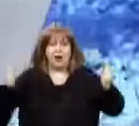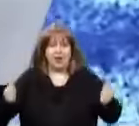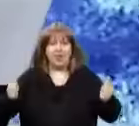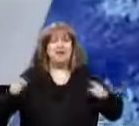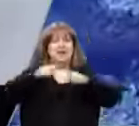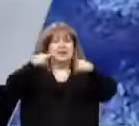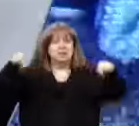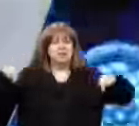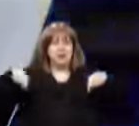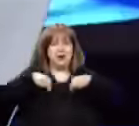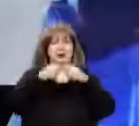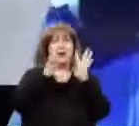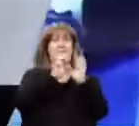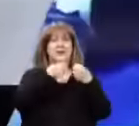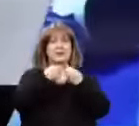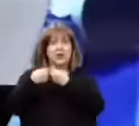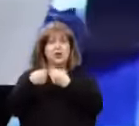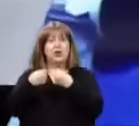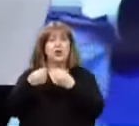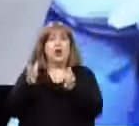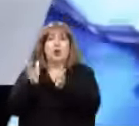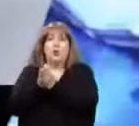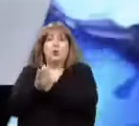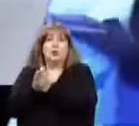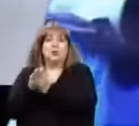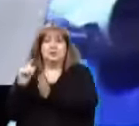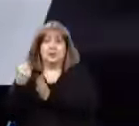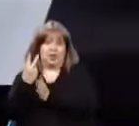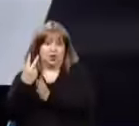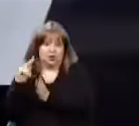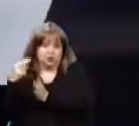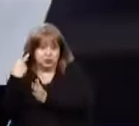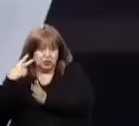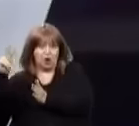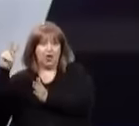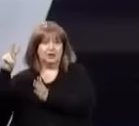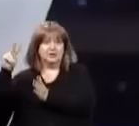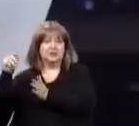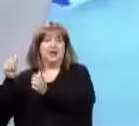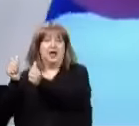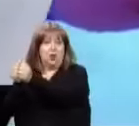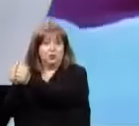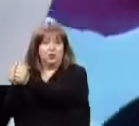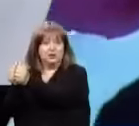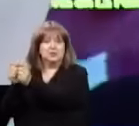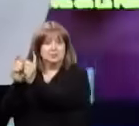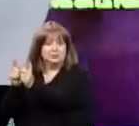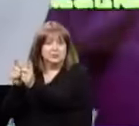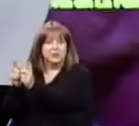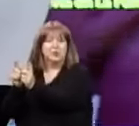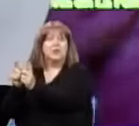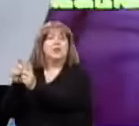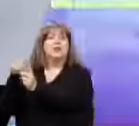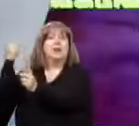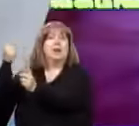Luis, porque como habían sufrido algunas agresiones en la cárcel de La Pampa, fueron trasladadas a la cárcel de San